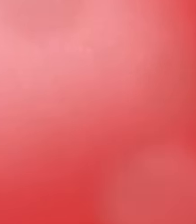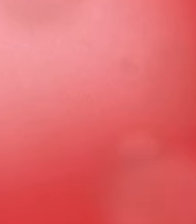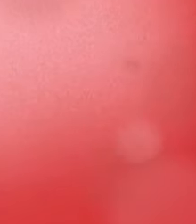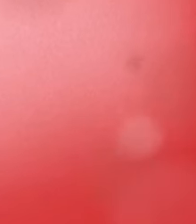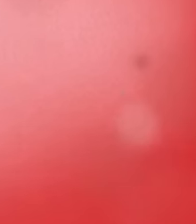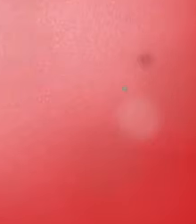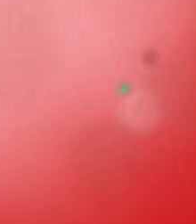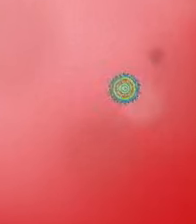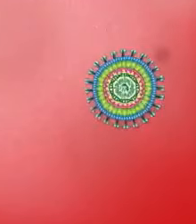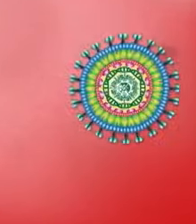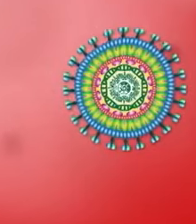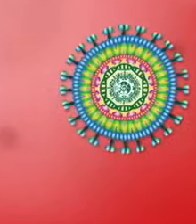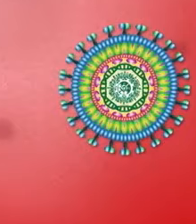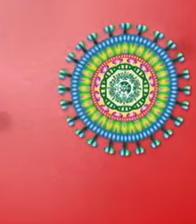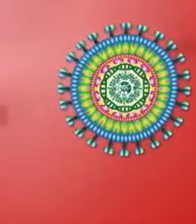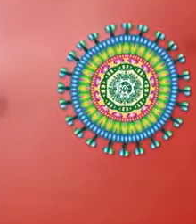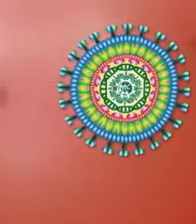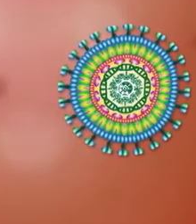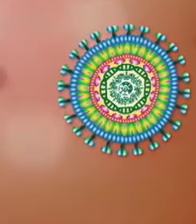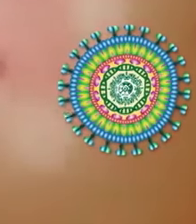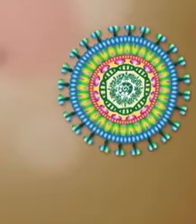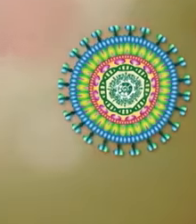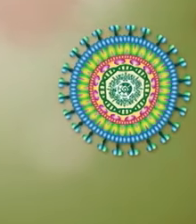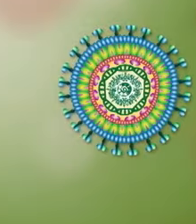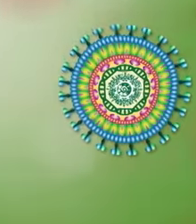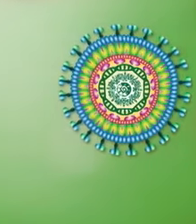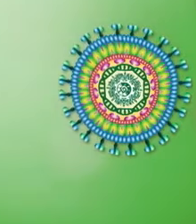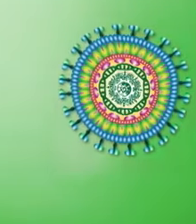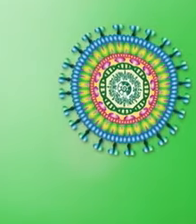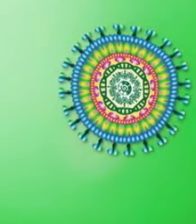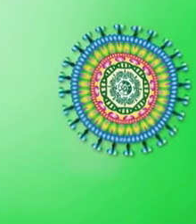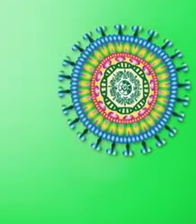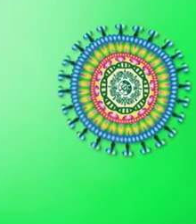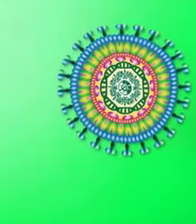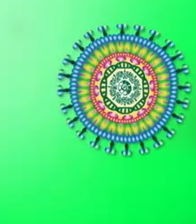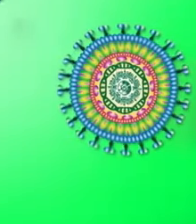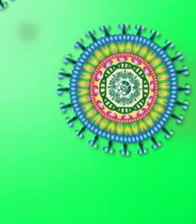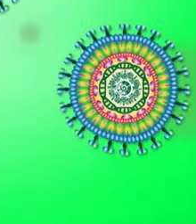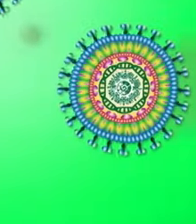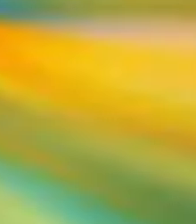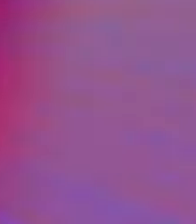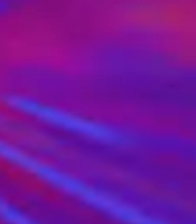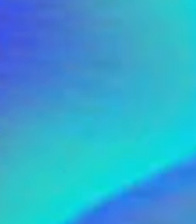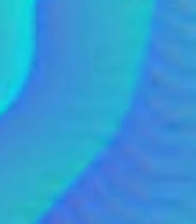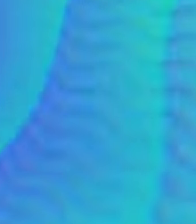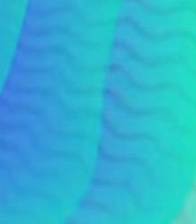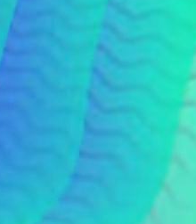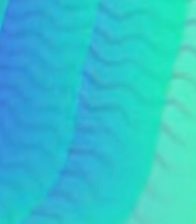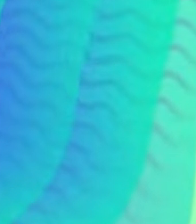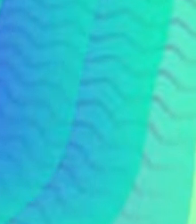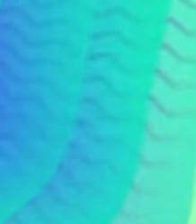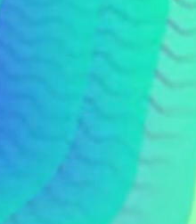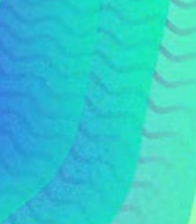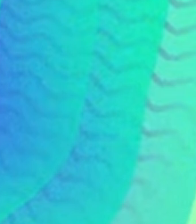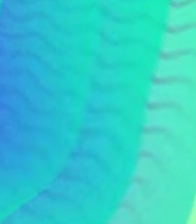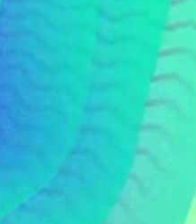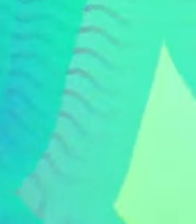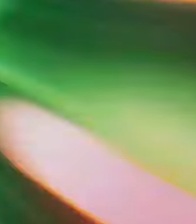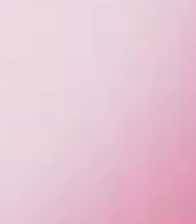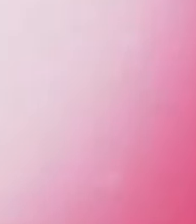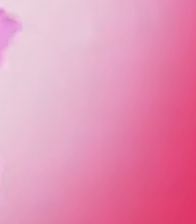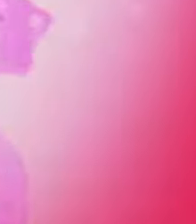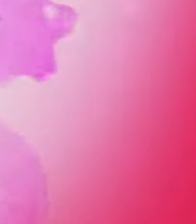Lajamo timo huitlawis, ni mansing timo pantise. Ni se coronavirus.